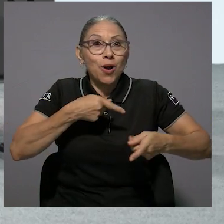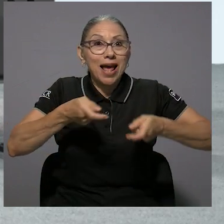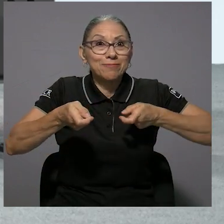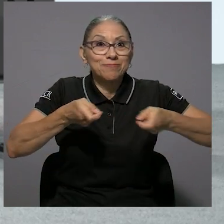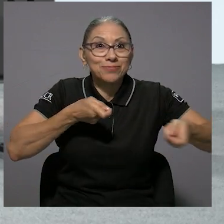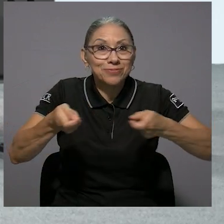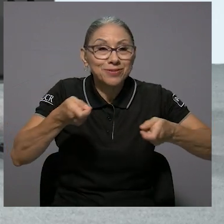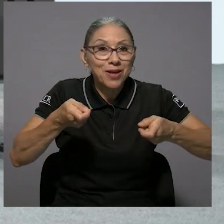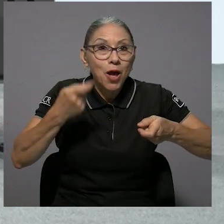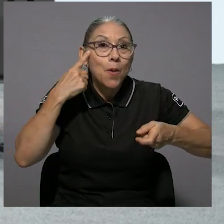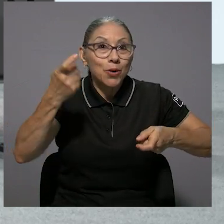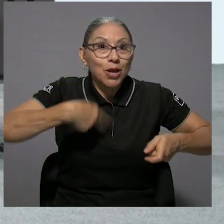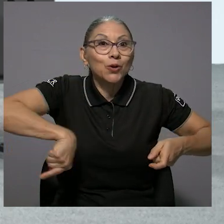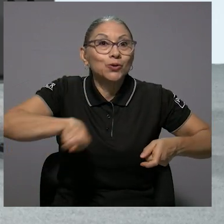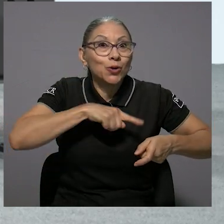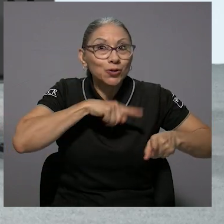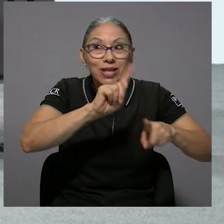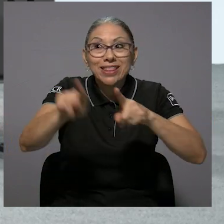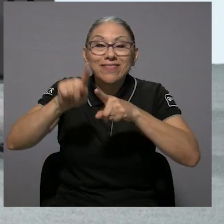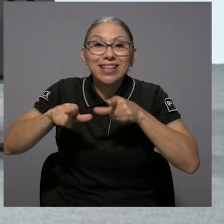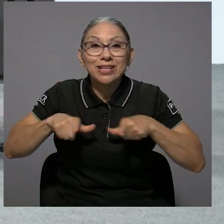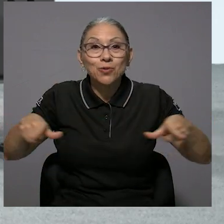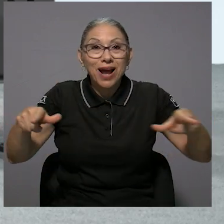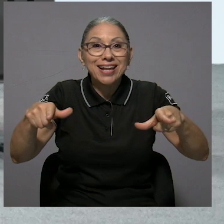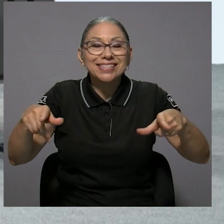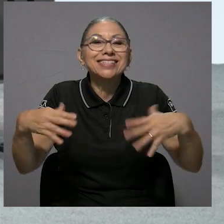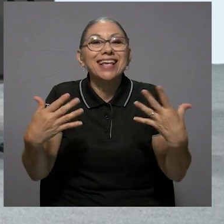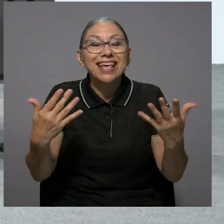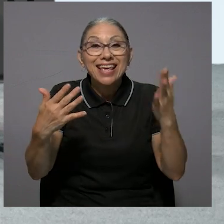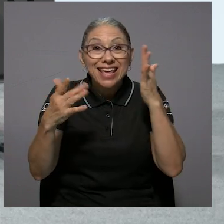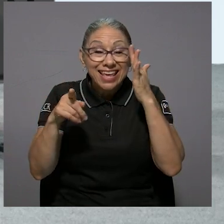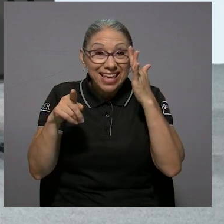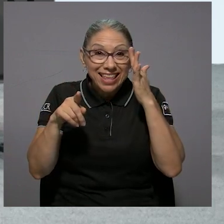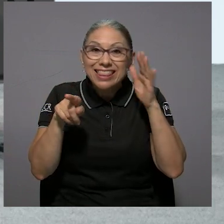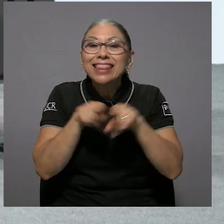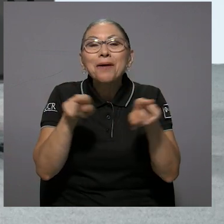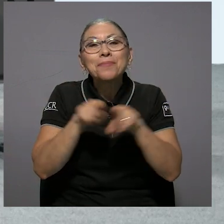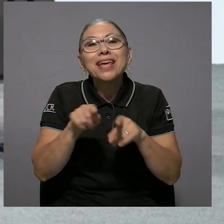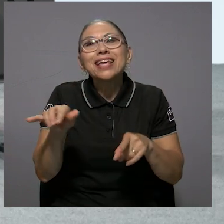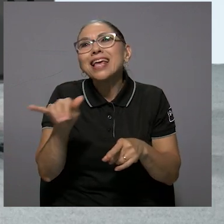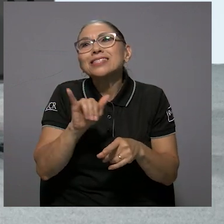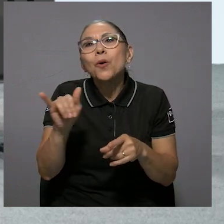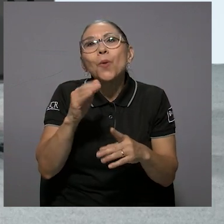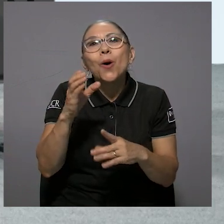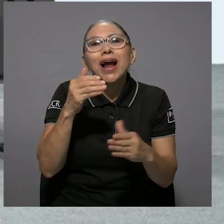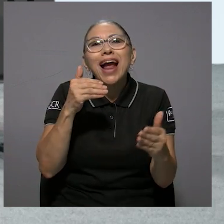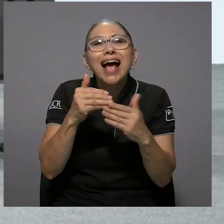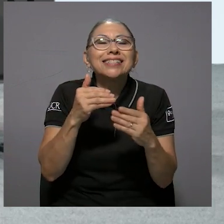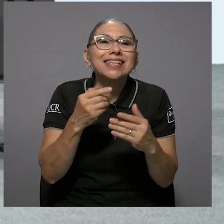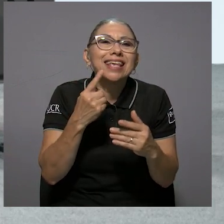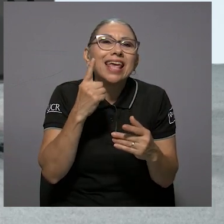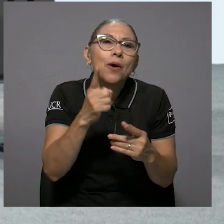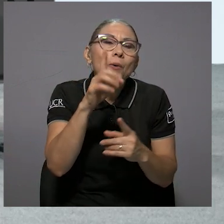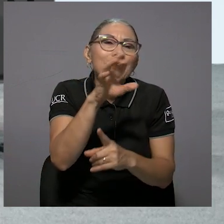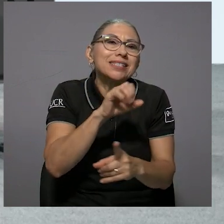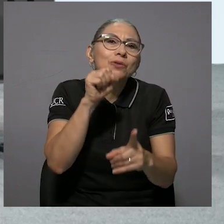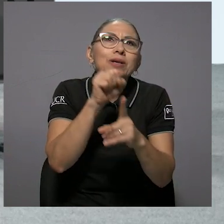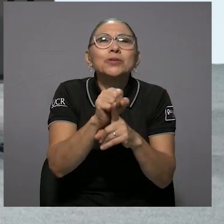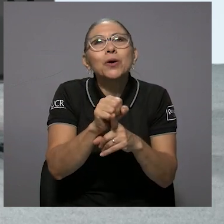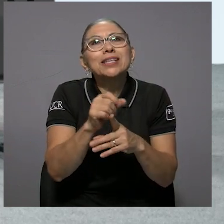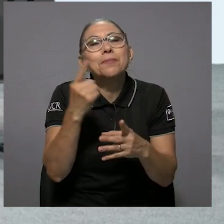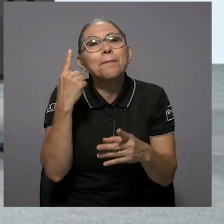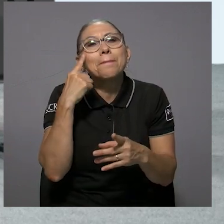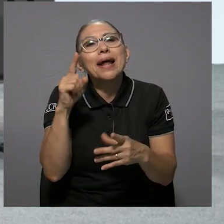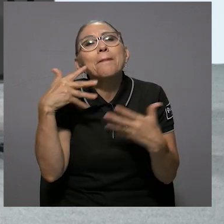distintos, y la movilidad que CITED da en realidad es casi como para una vez, y no para las 50 personas, es como para una vez por año